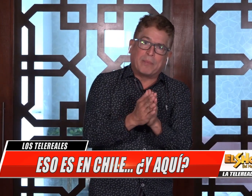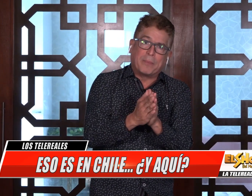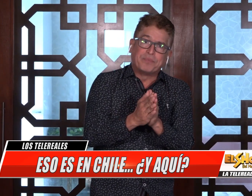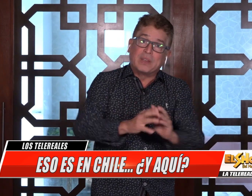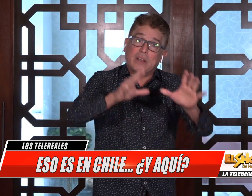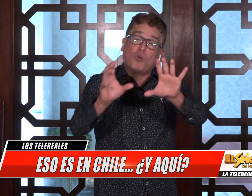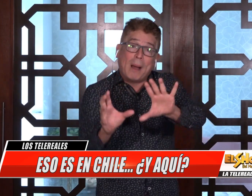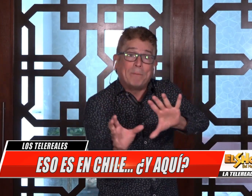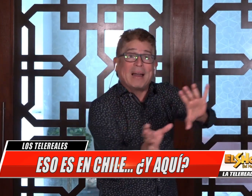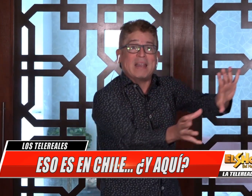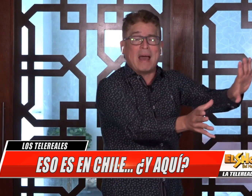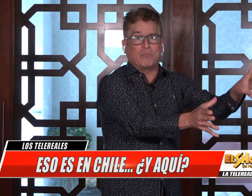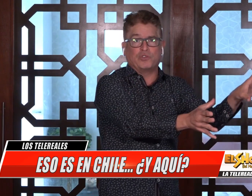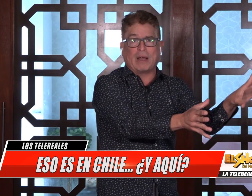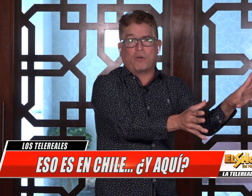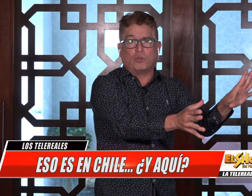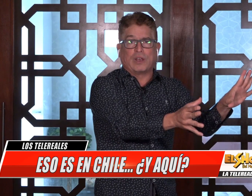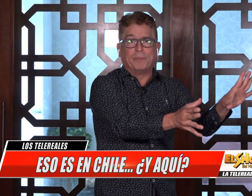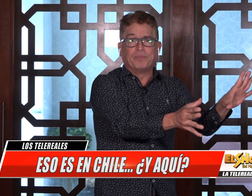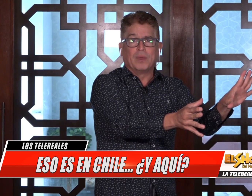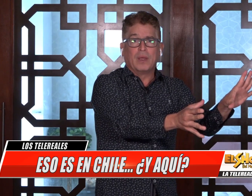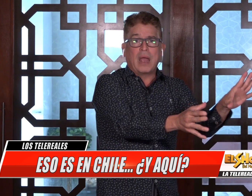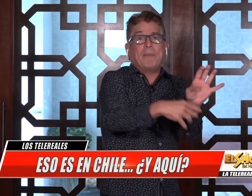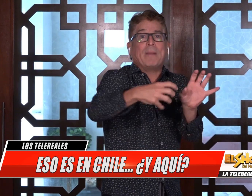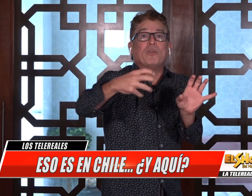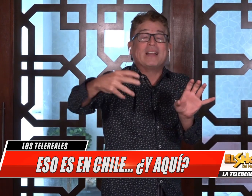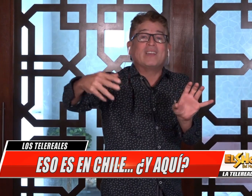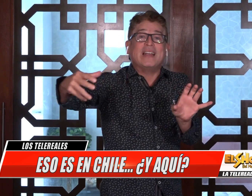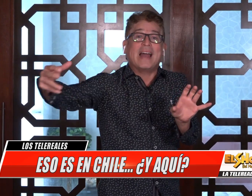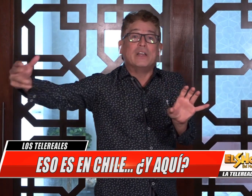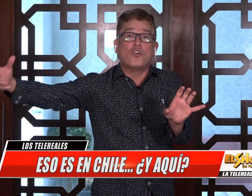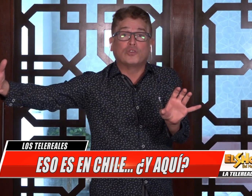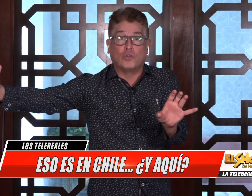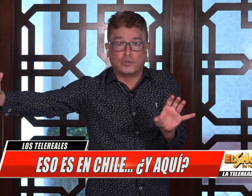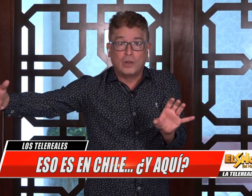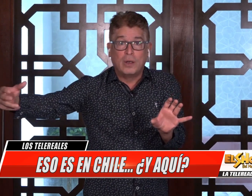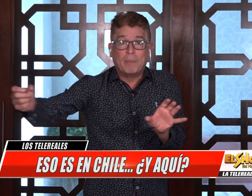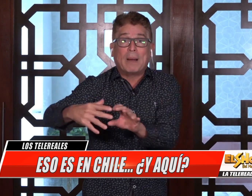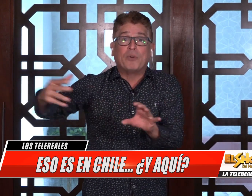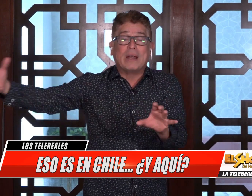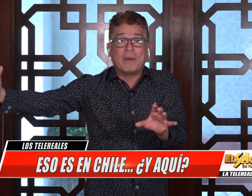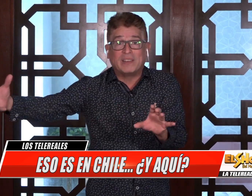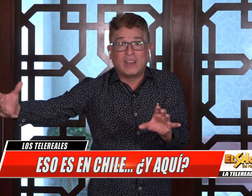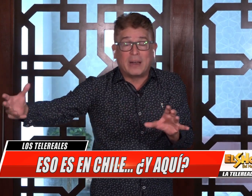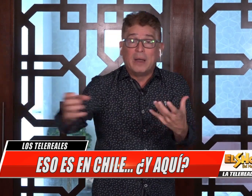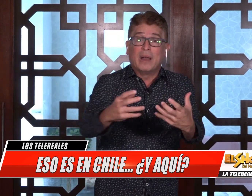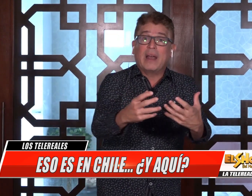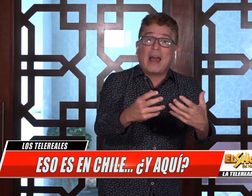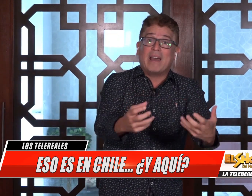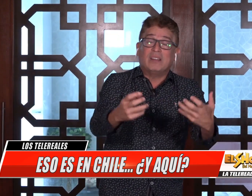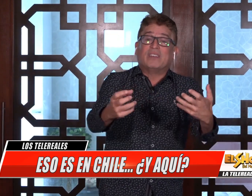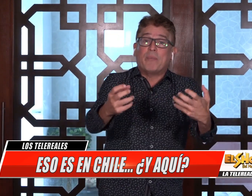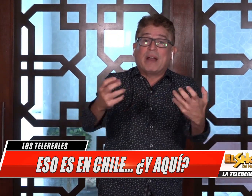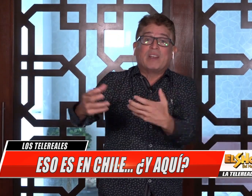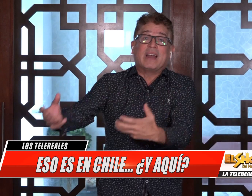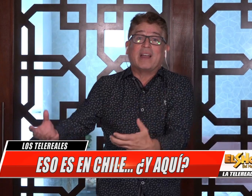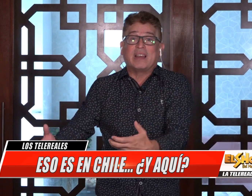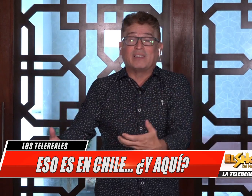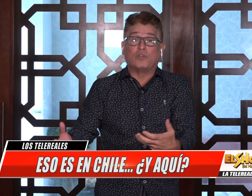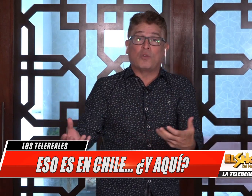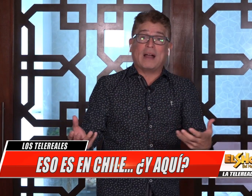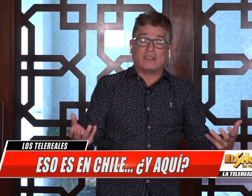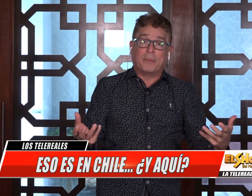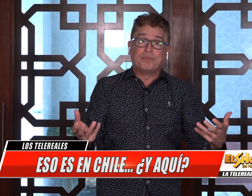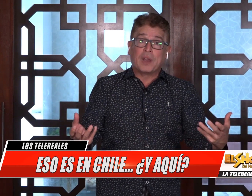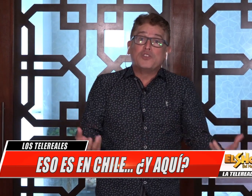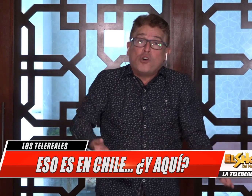muriéndose de hambre. Y eso va a paliar muchas cosas. Es para poder salir airosos, para poder vencer, que la gente sepa que tiene que